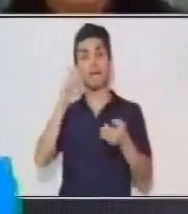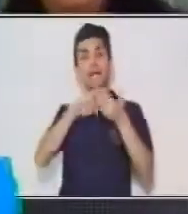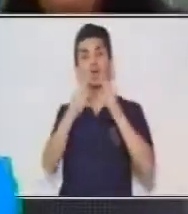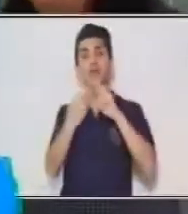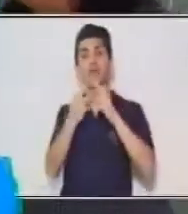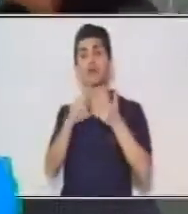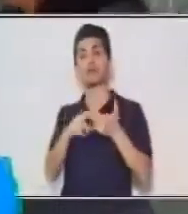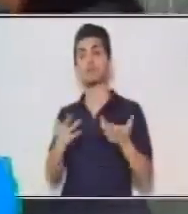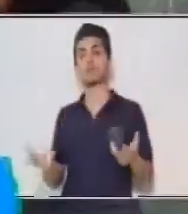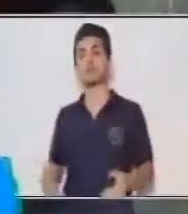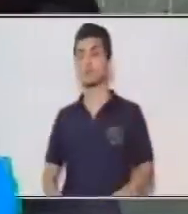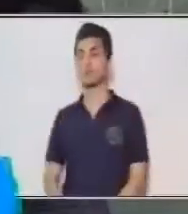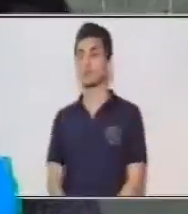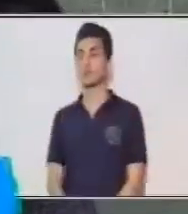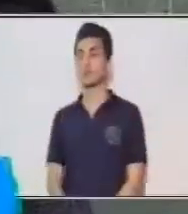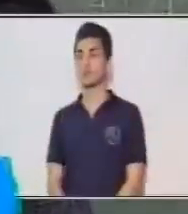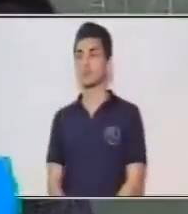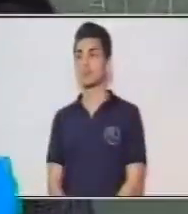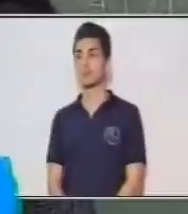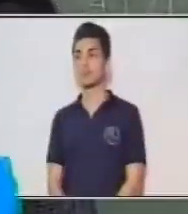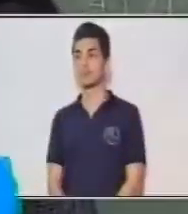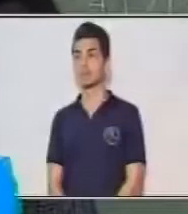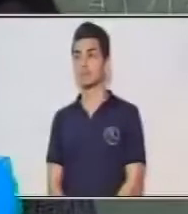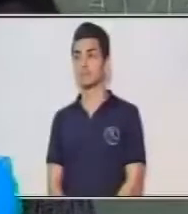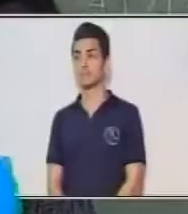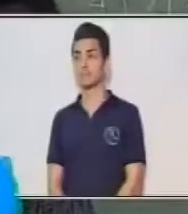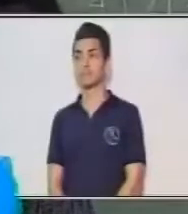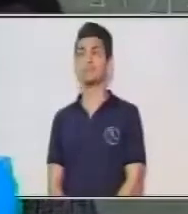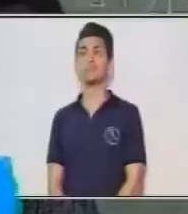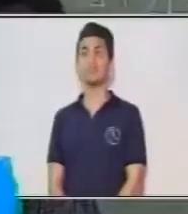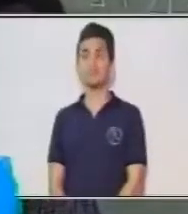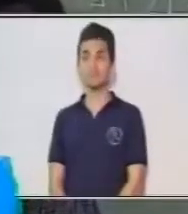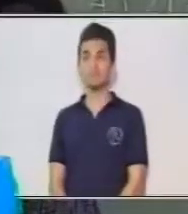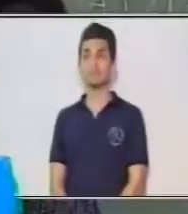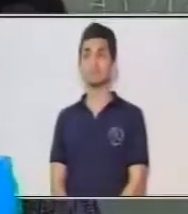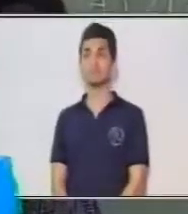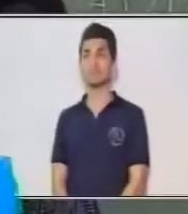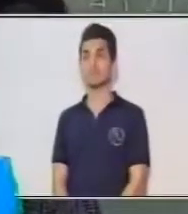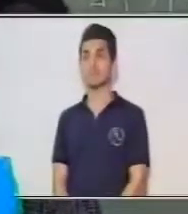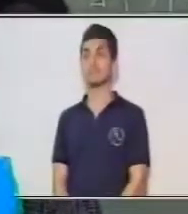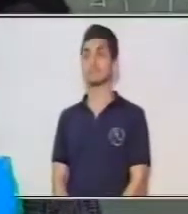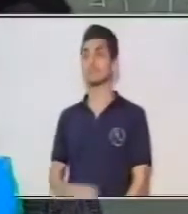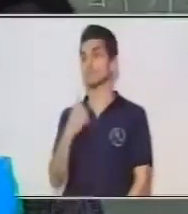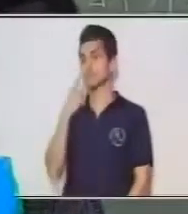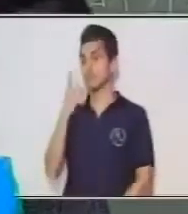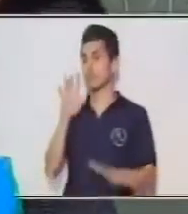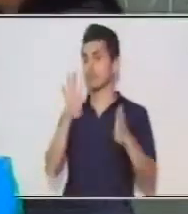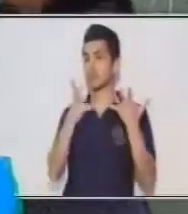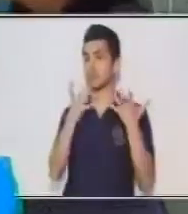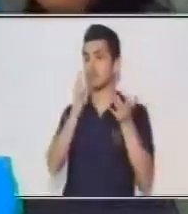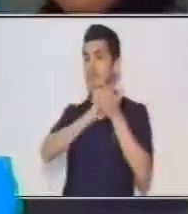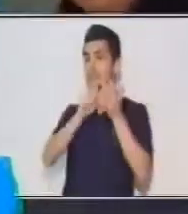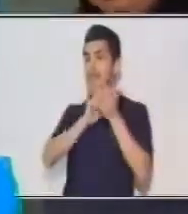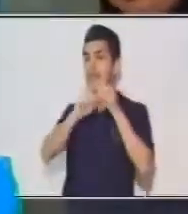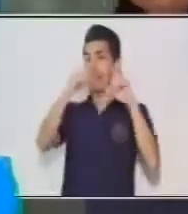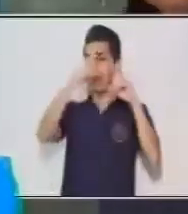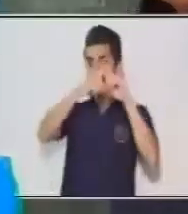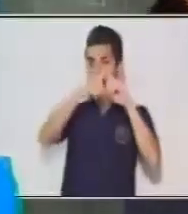número 19? Excelente. El número 19 lo vamos a identificar